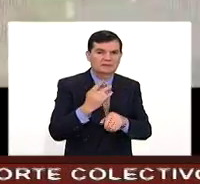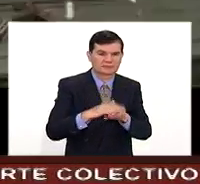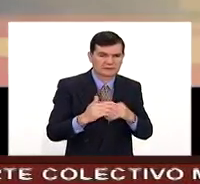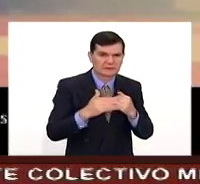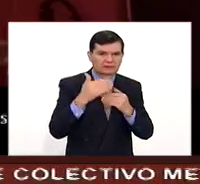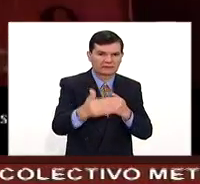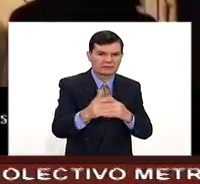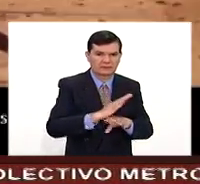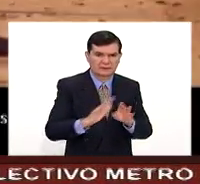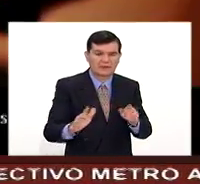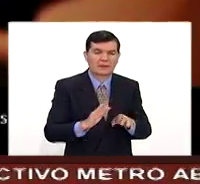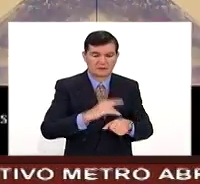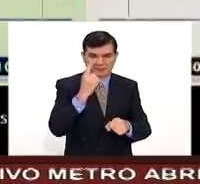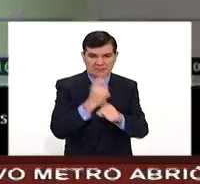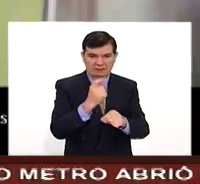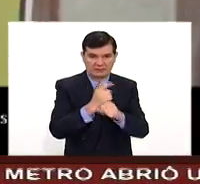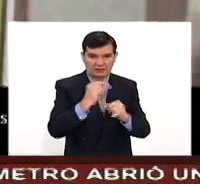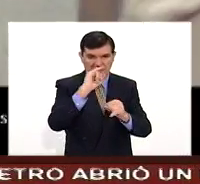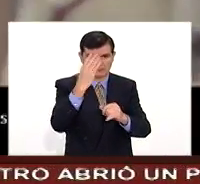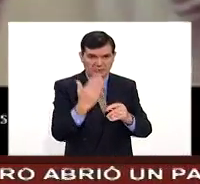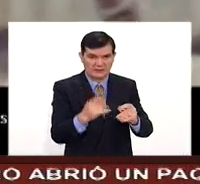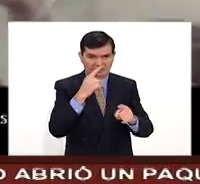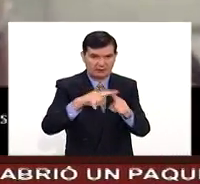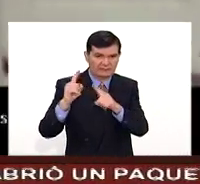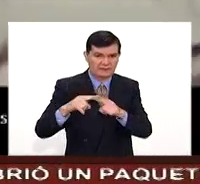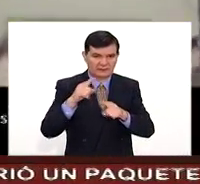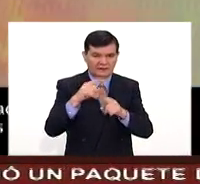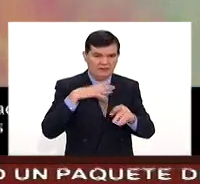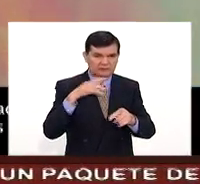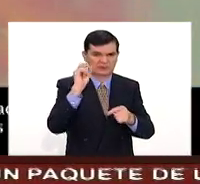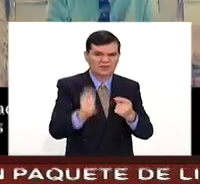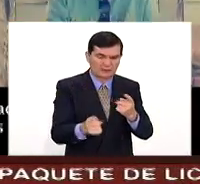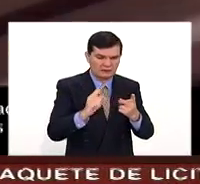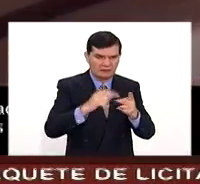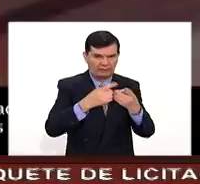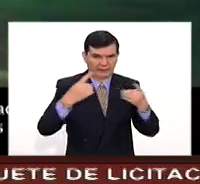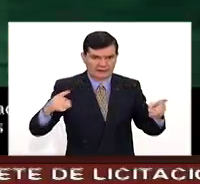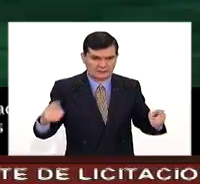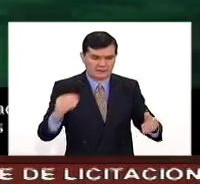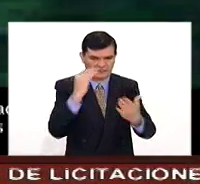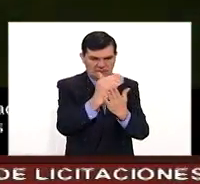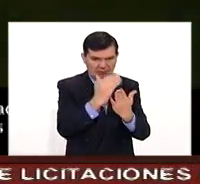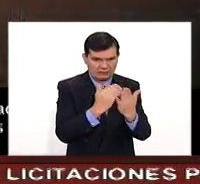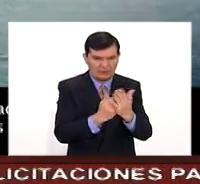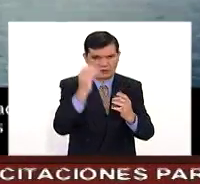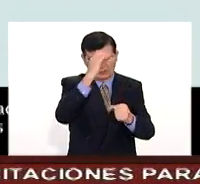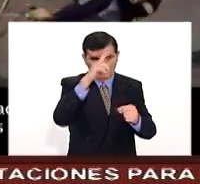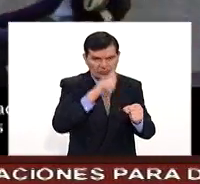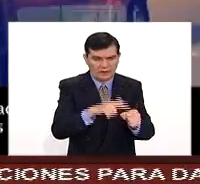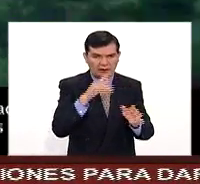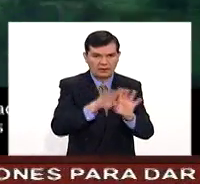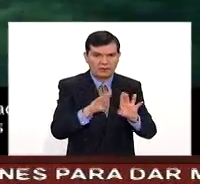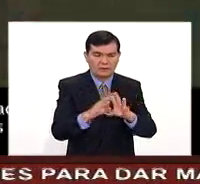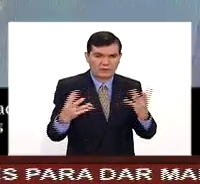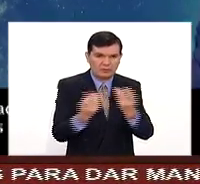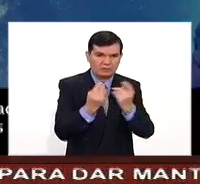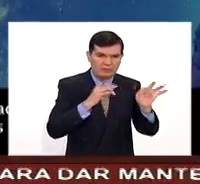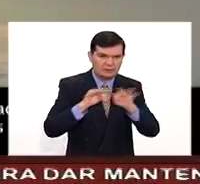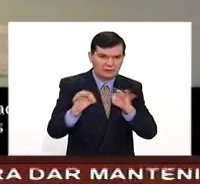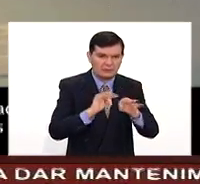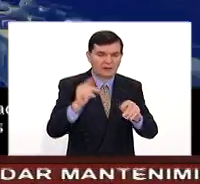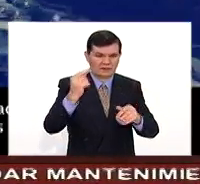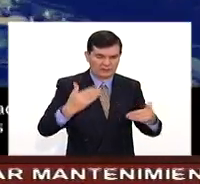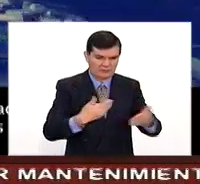rio. Seus principais sinais de identidade são o desarrollo de la agenda digital cultural, la cooperación,